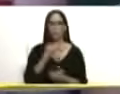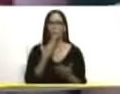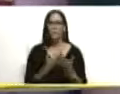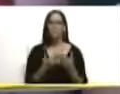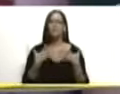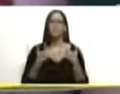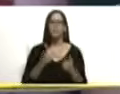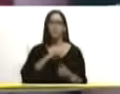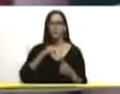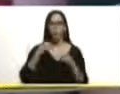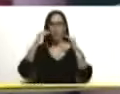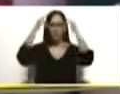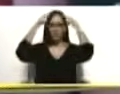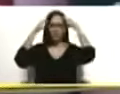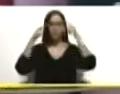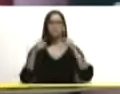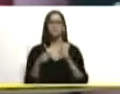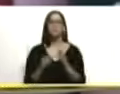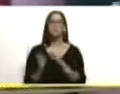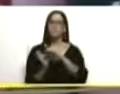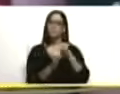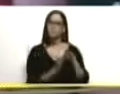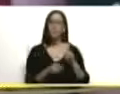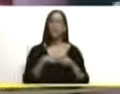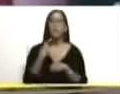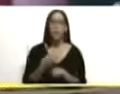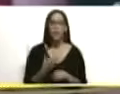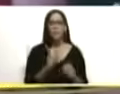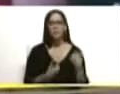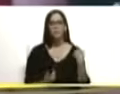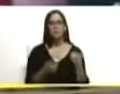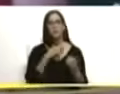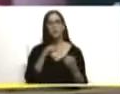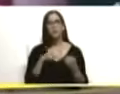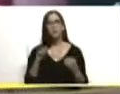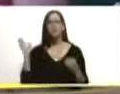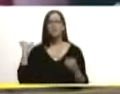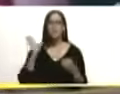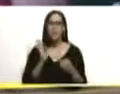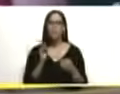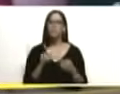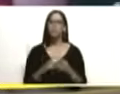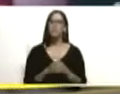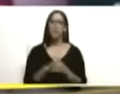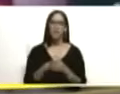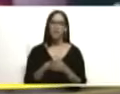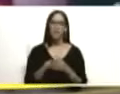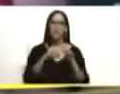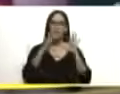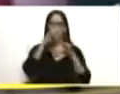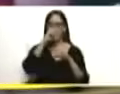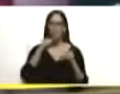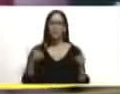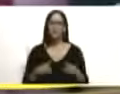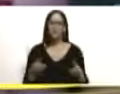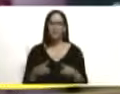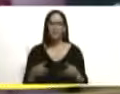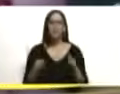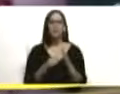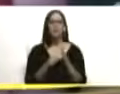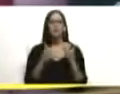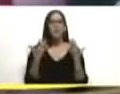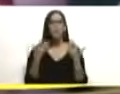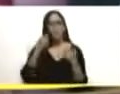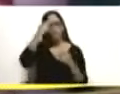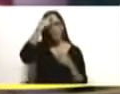a nuestro comandante Chávez. Posterior a eso, presidente, nosotros venimos de una década de resistencia, donde la mano del pueblo